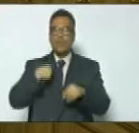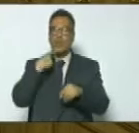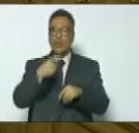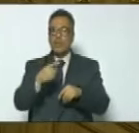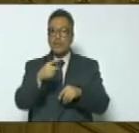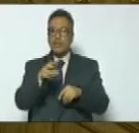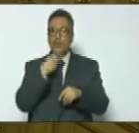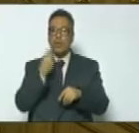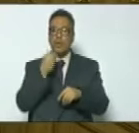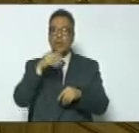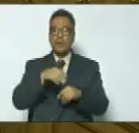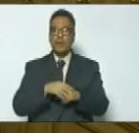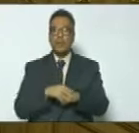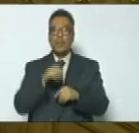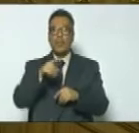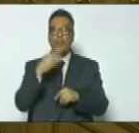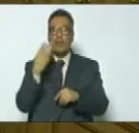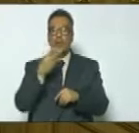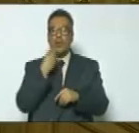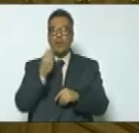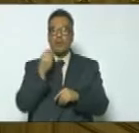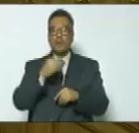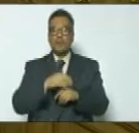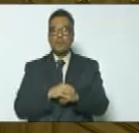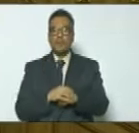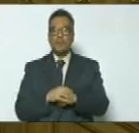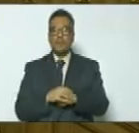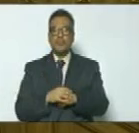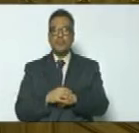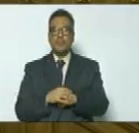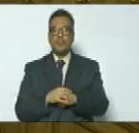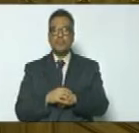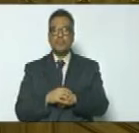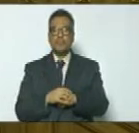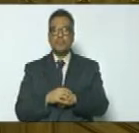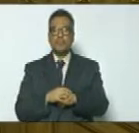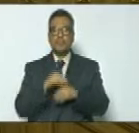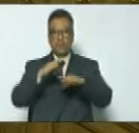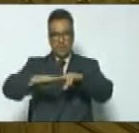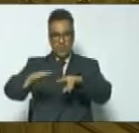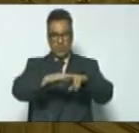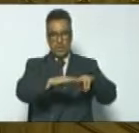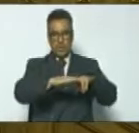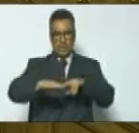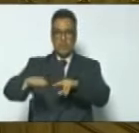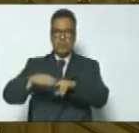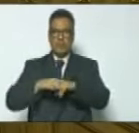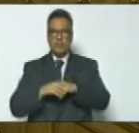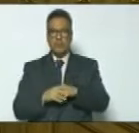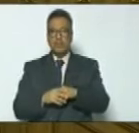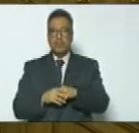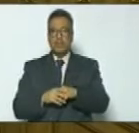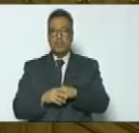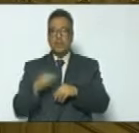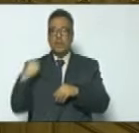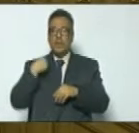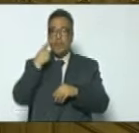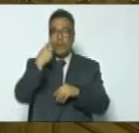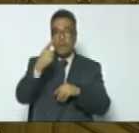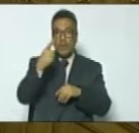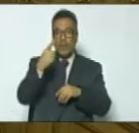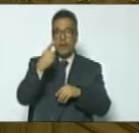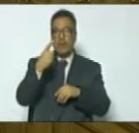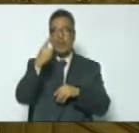de los jóvenes y los niños ven a los